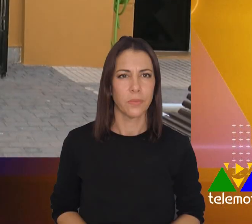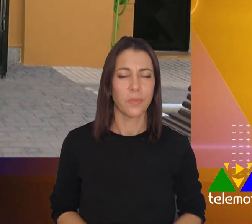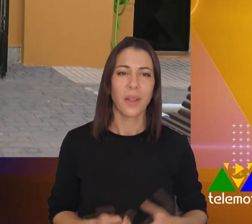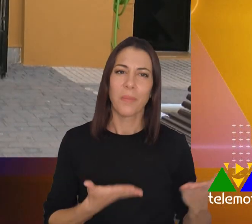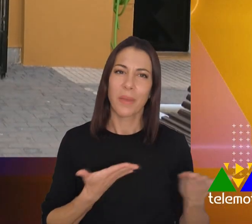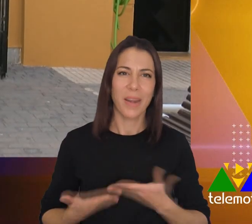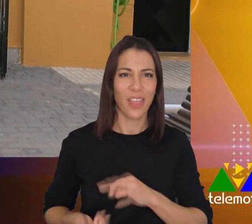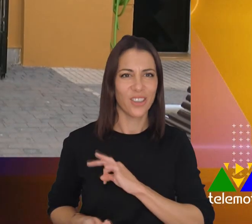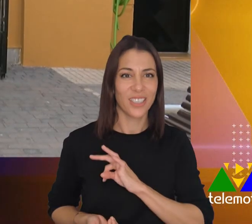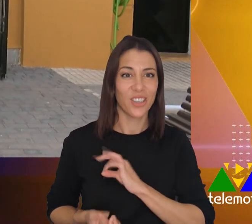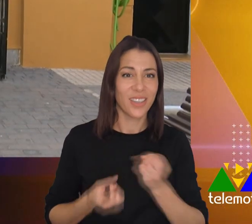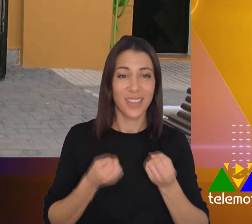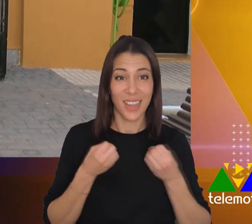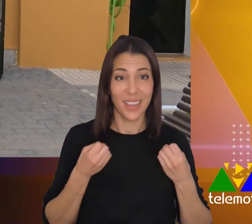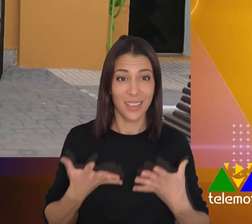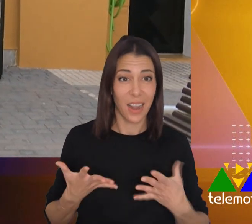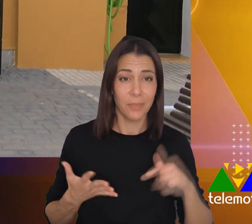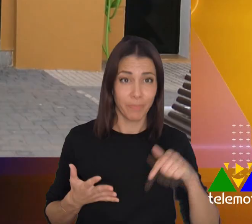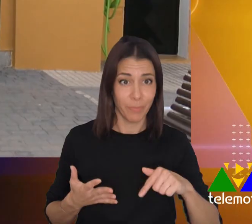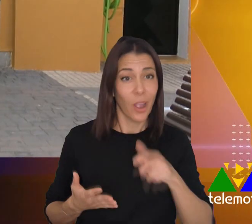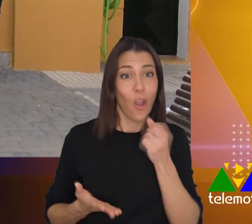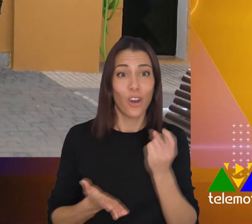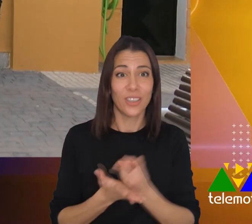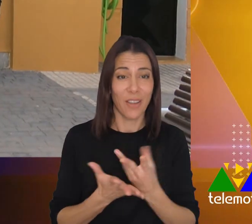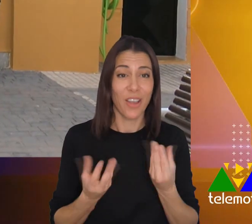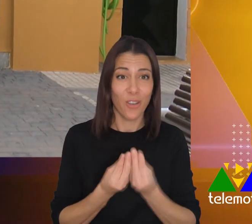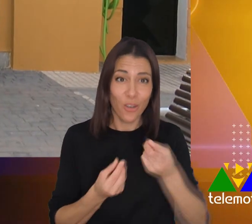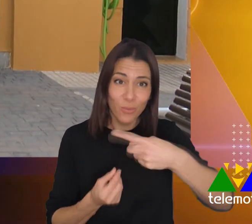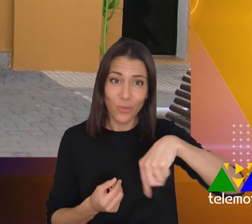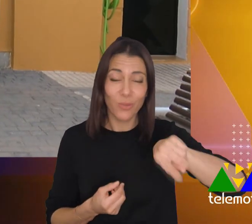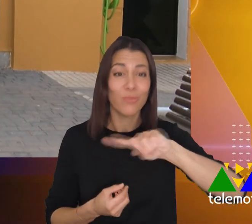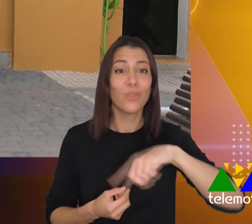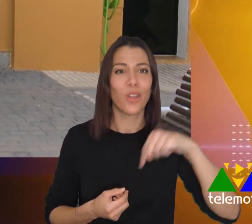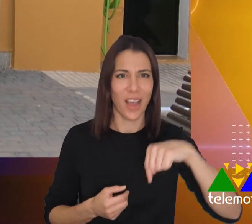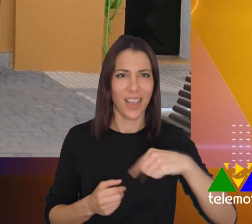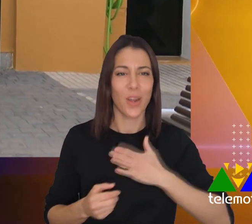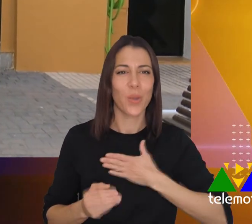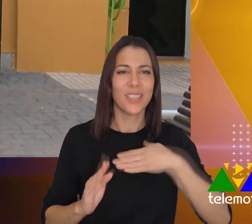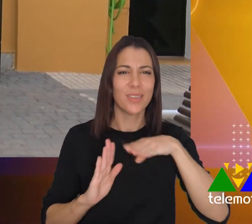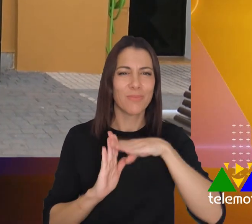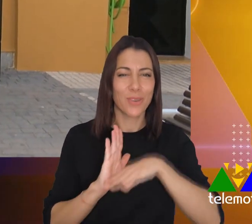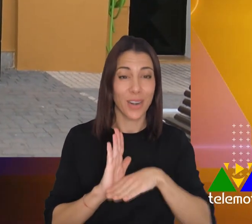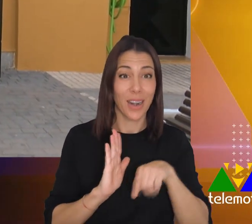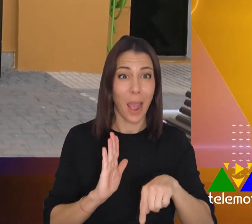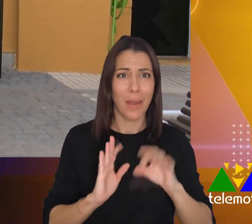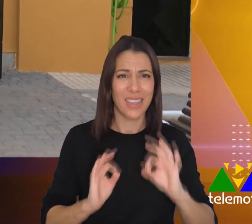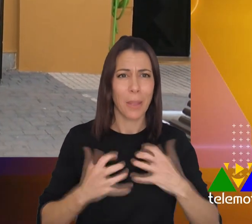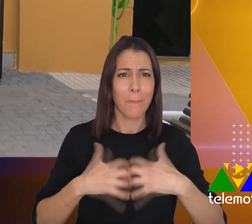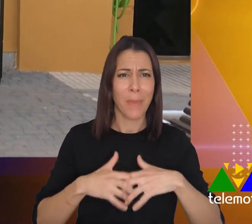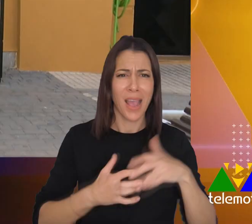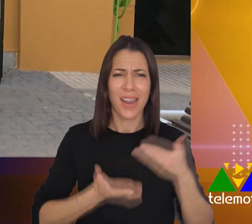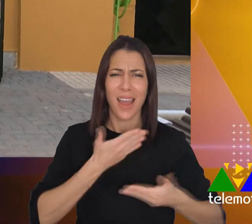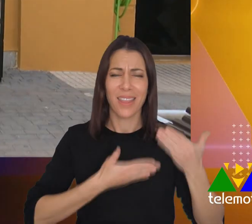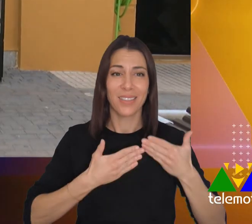Bienvenidos, señores, ¿qué tal? Una jornada más, ya estamos con todos ustedes aquí en nuestra alquería, esa máquina del tiempo que encendemos